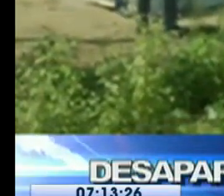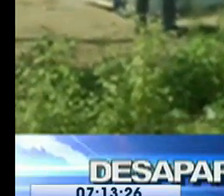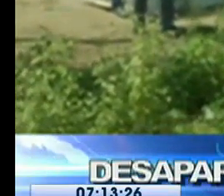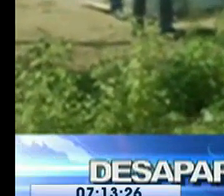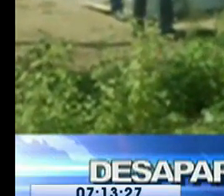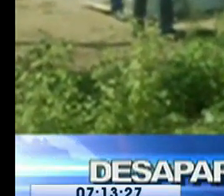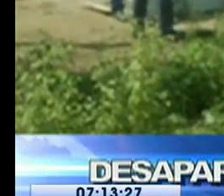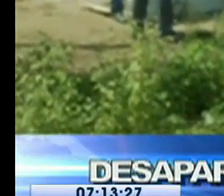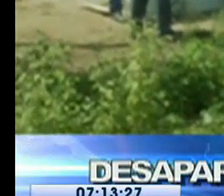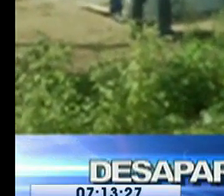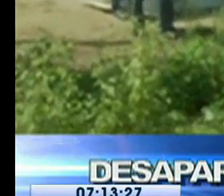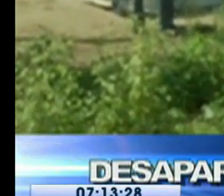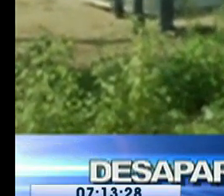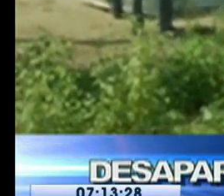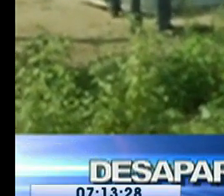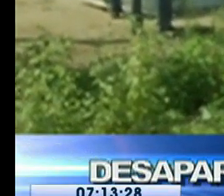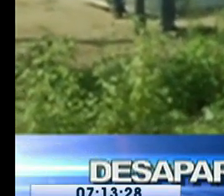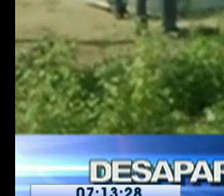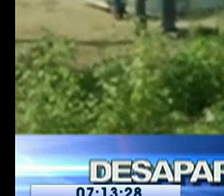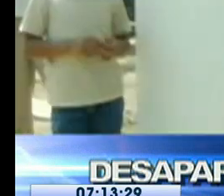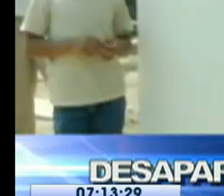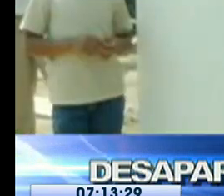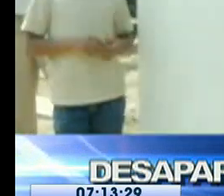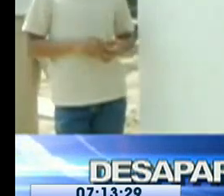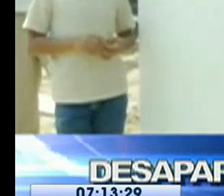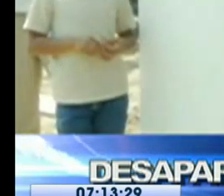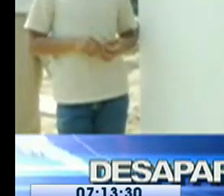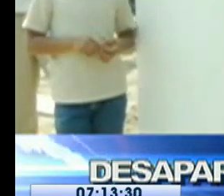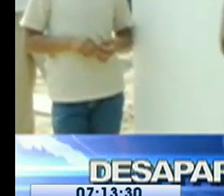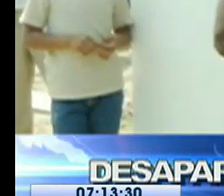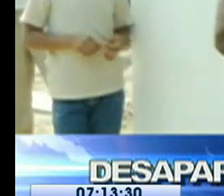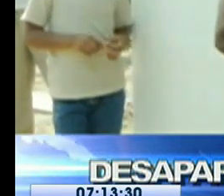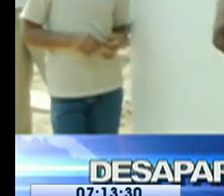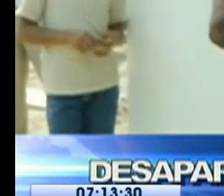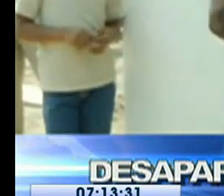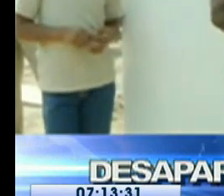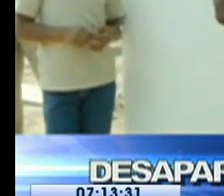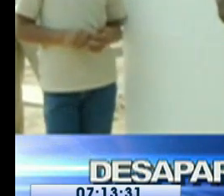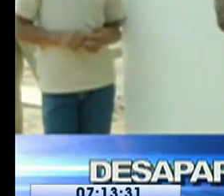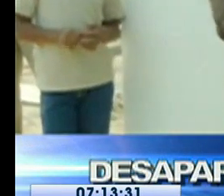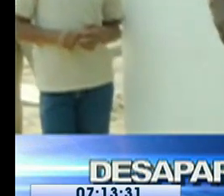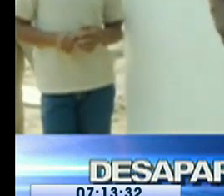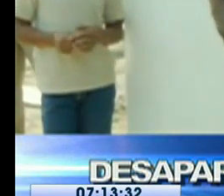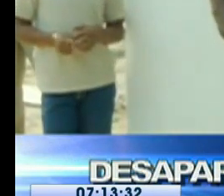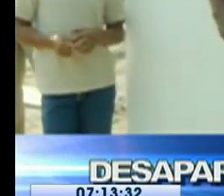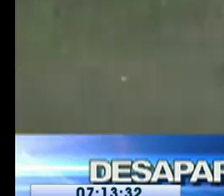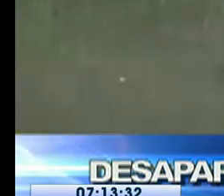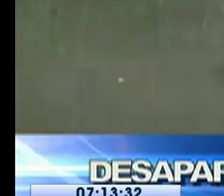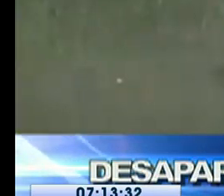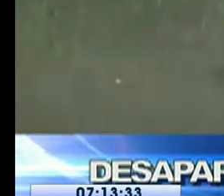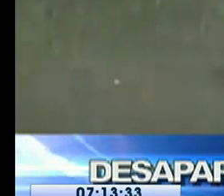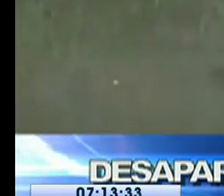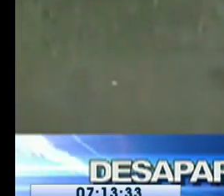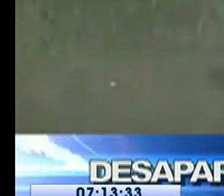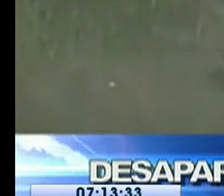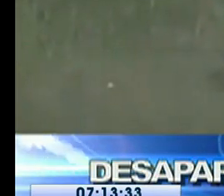Hallan el cuerpo de un hombre sin vida en el río Milagro. El ahora occiso había sido reportado como desaparecido.